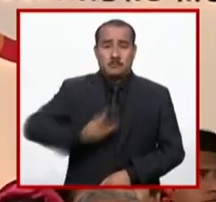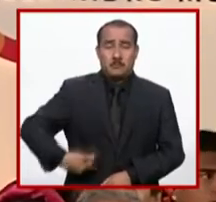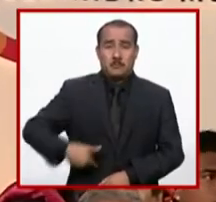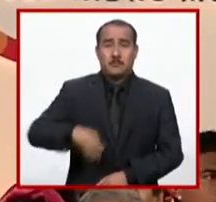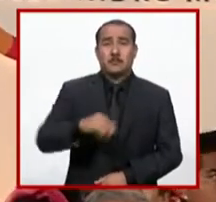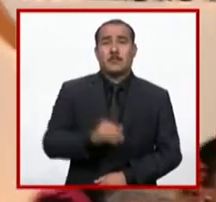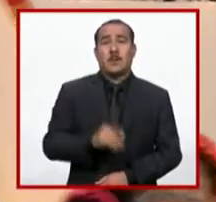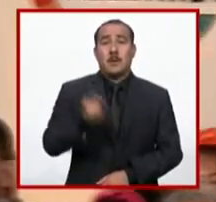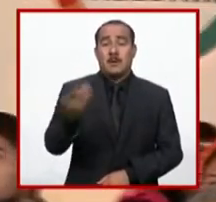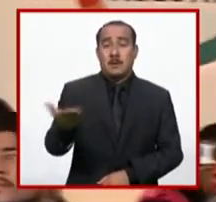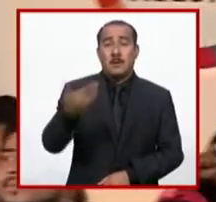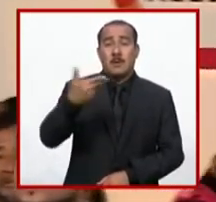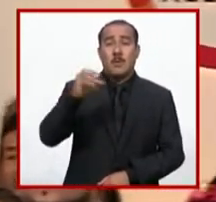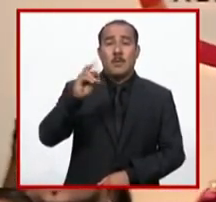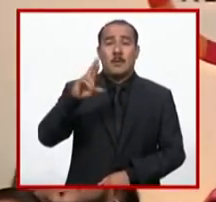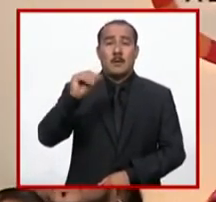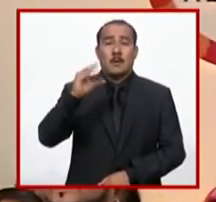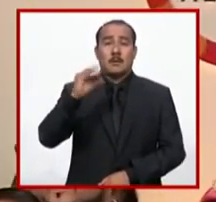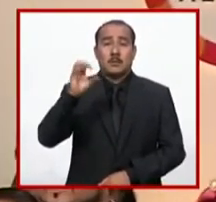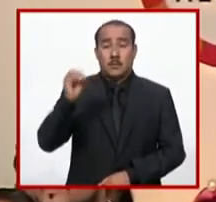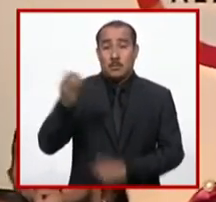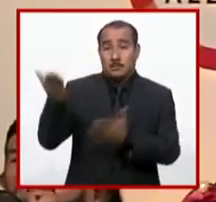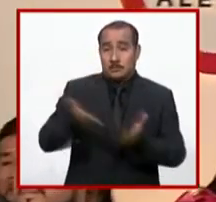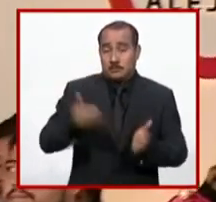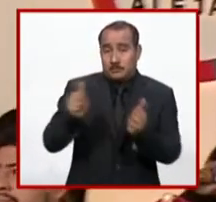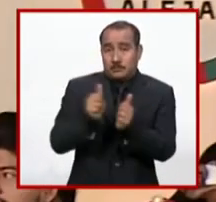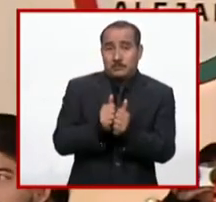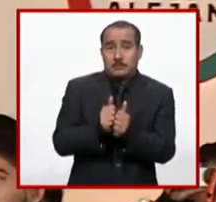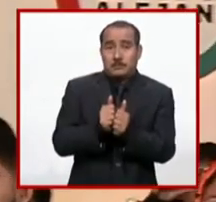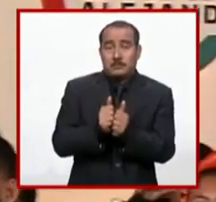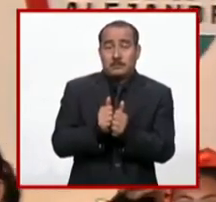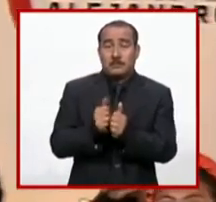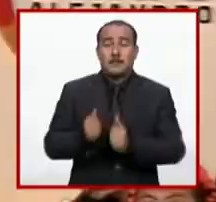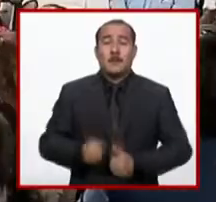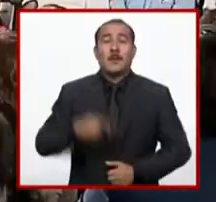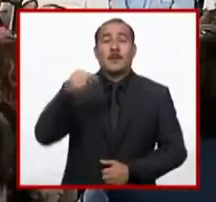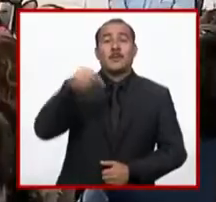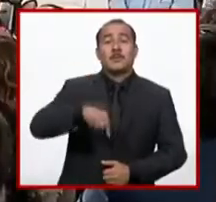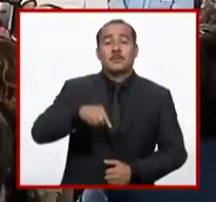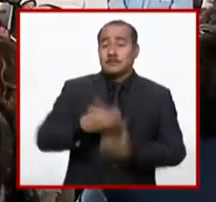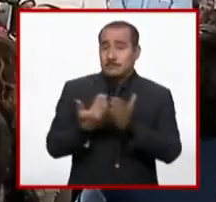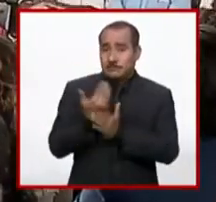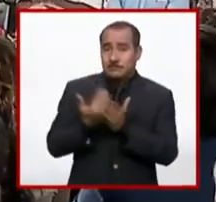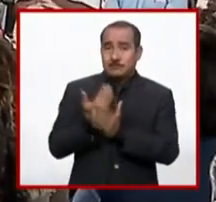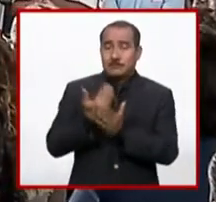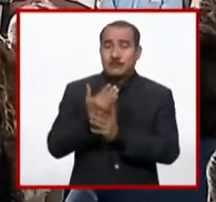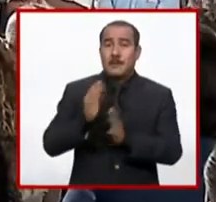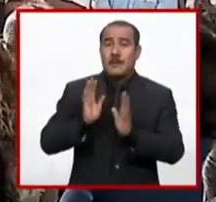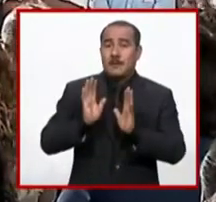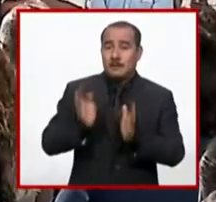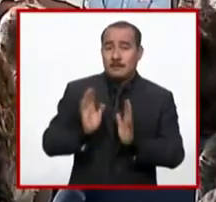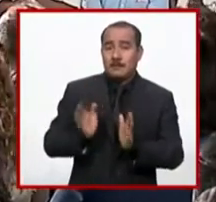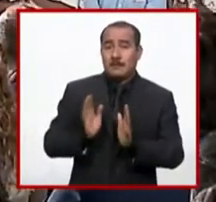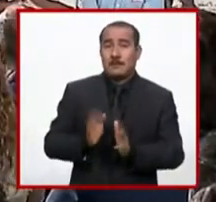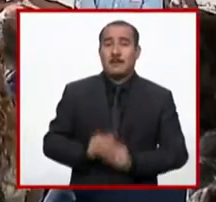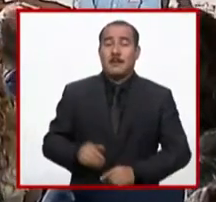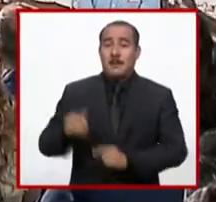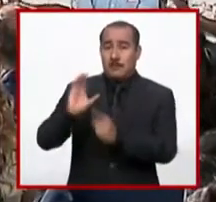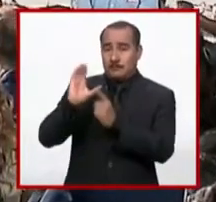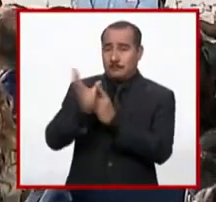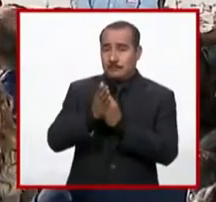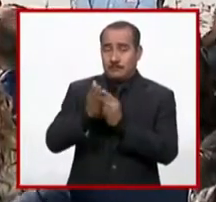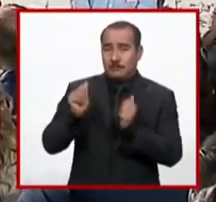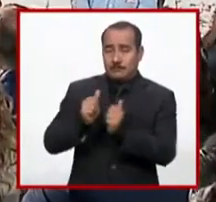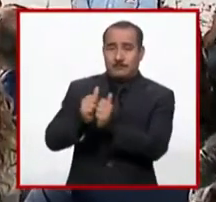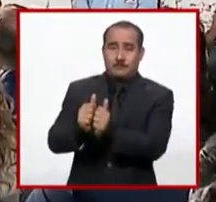aquí, Horacio Sosa, que nos acompañan. Y hoy en la mañana ya estuvimos en el recinto